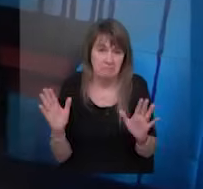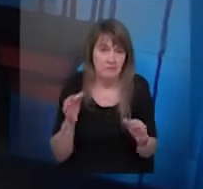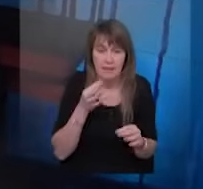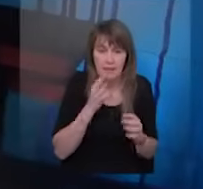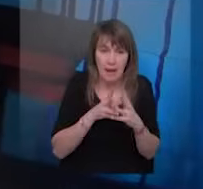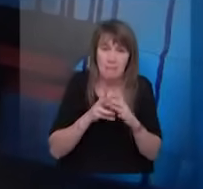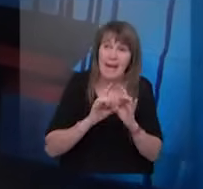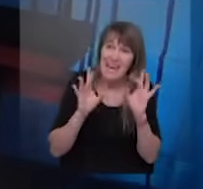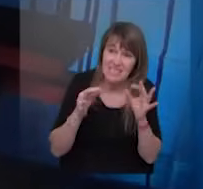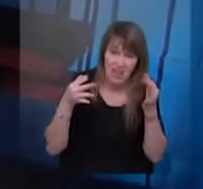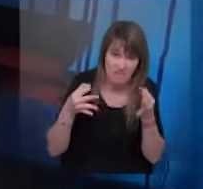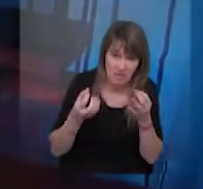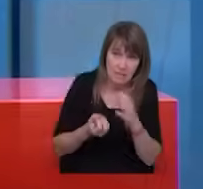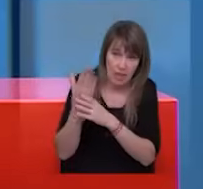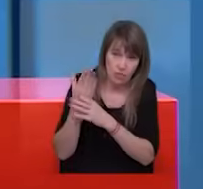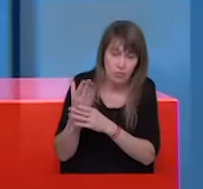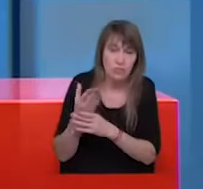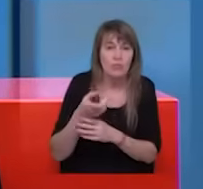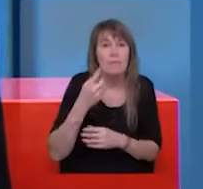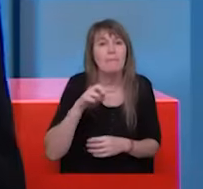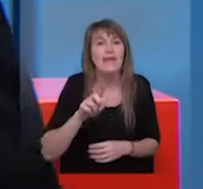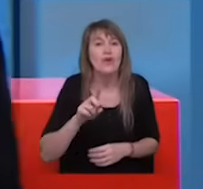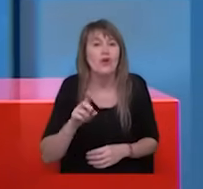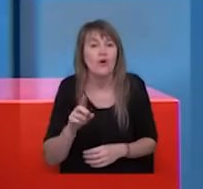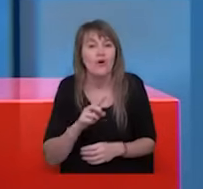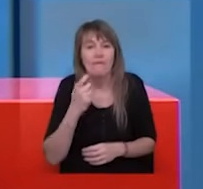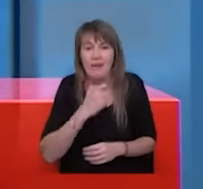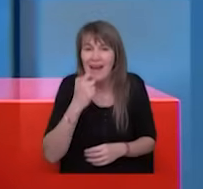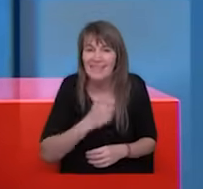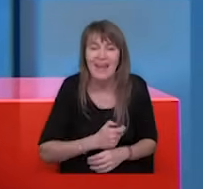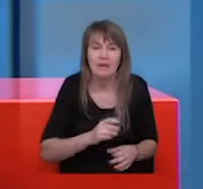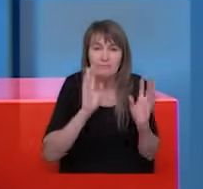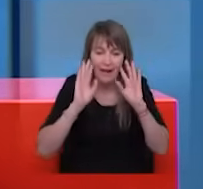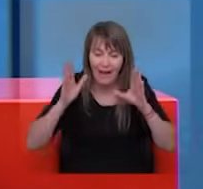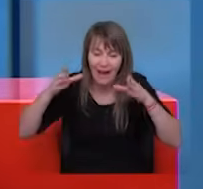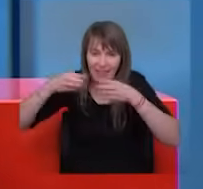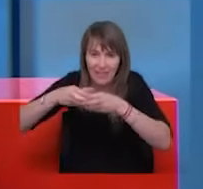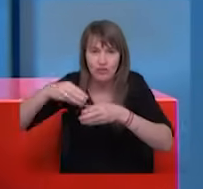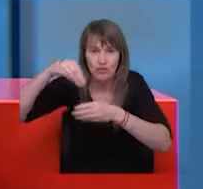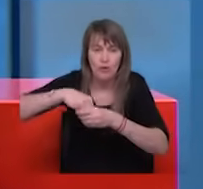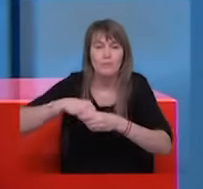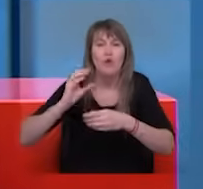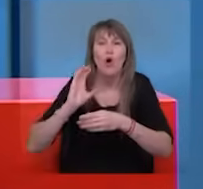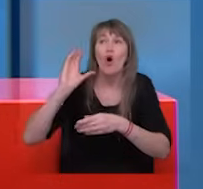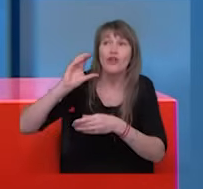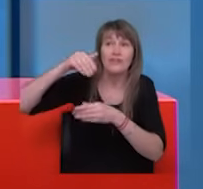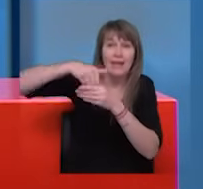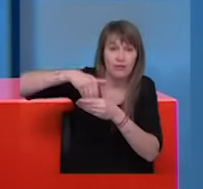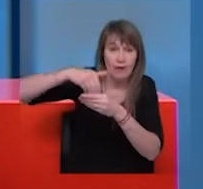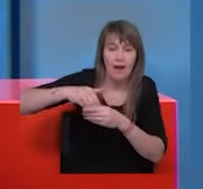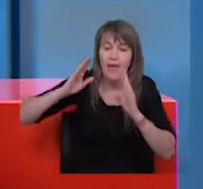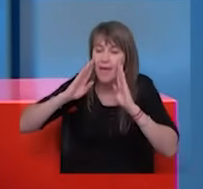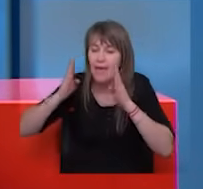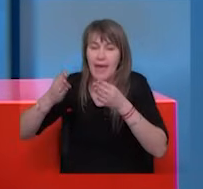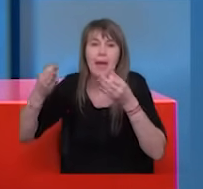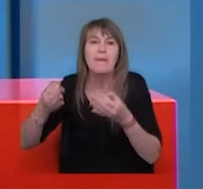bien donde está mal es en el hecho de no haber creado una división interna de la corte especializada en ese